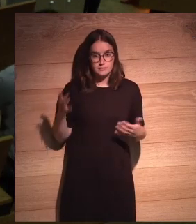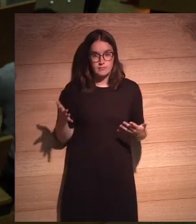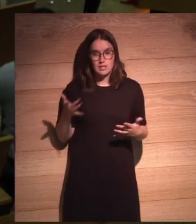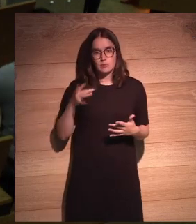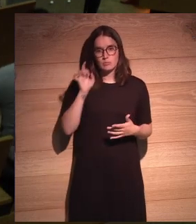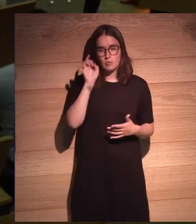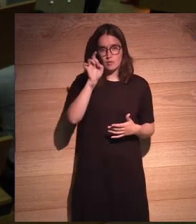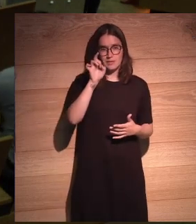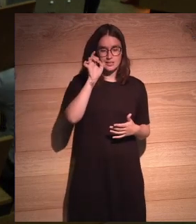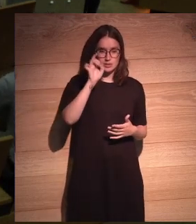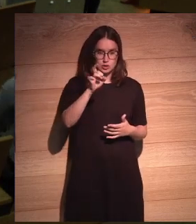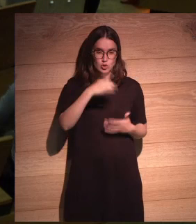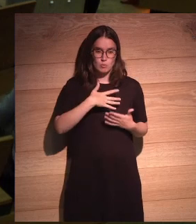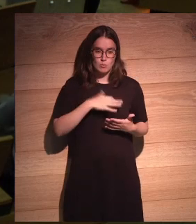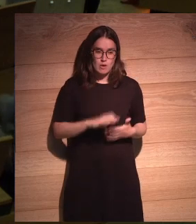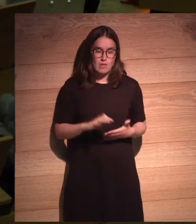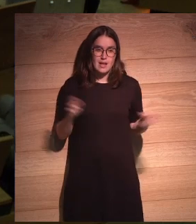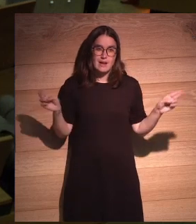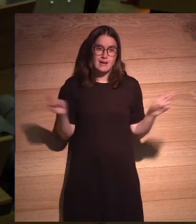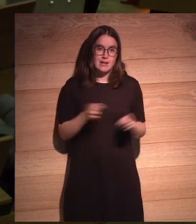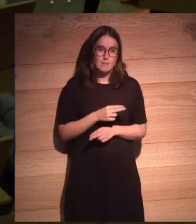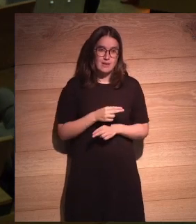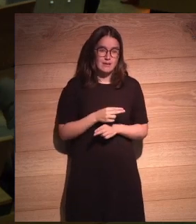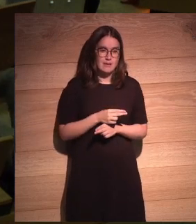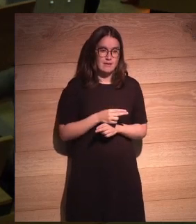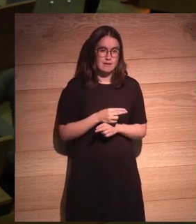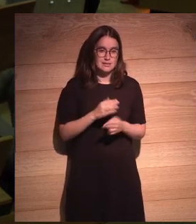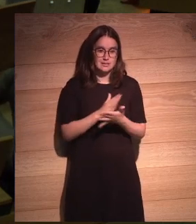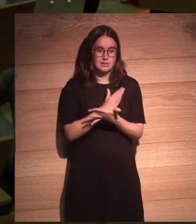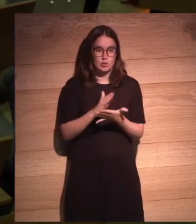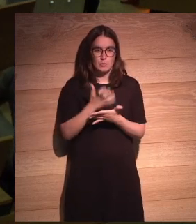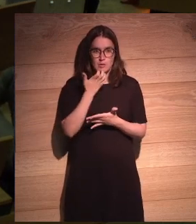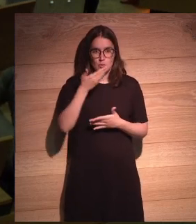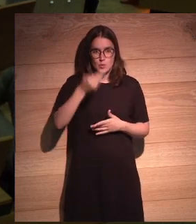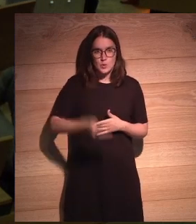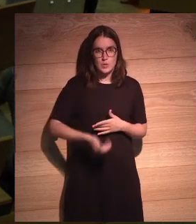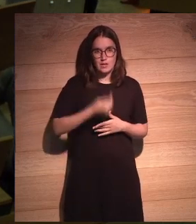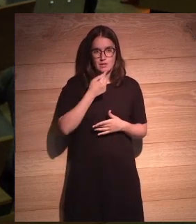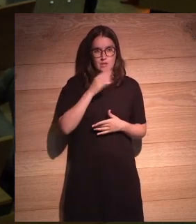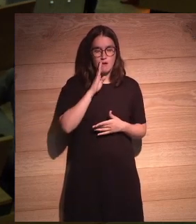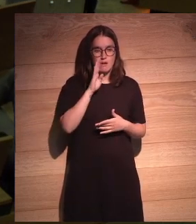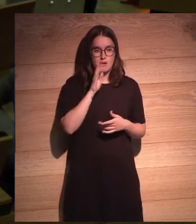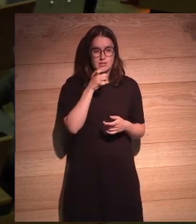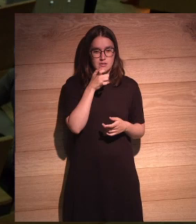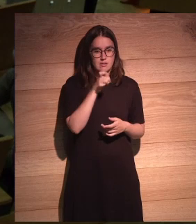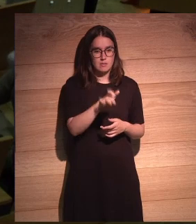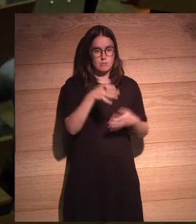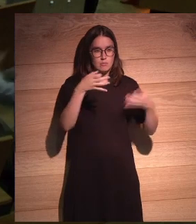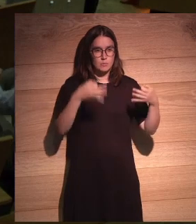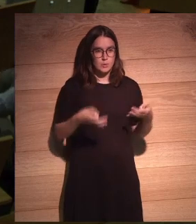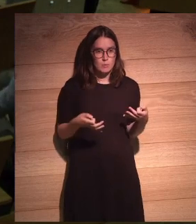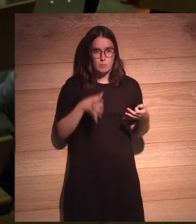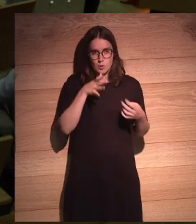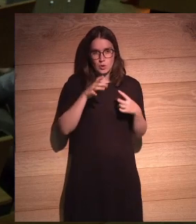es el profesor el que es capaz de eliminar distorsiones tan importantes como las que ha denunciado, de ese determinismo que puede venir